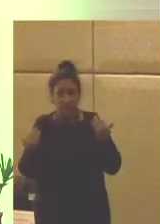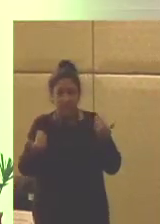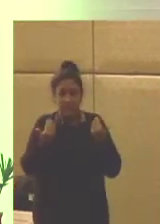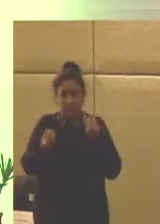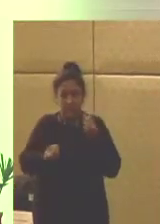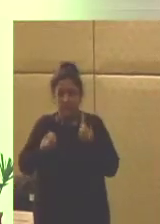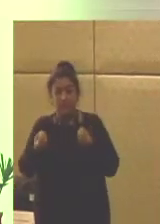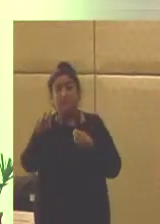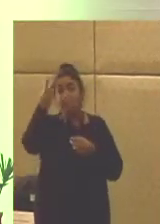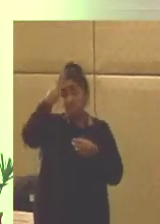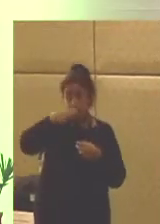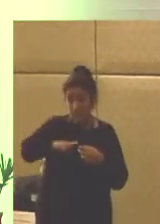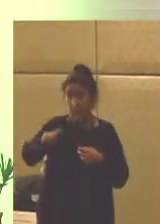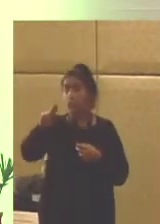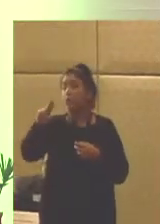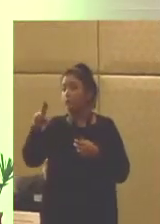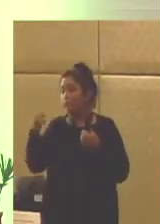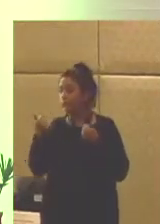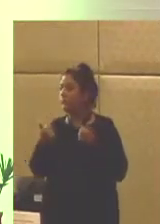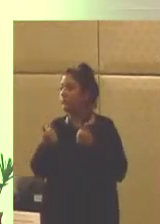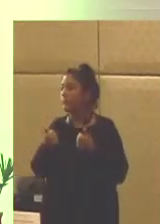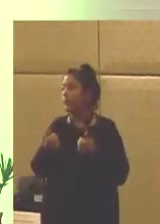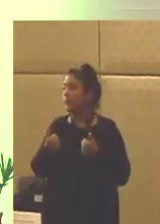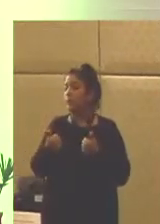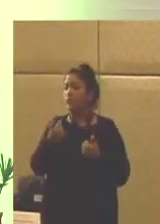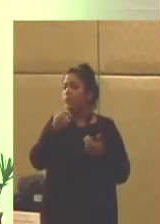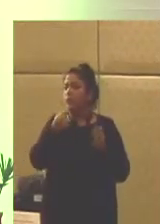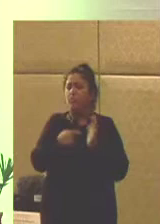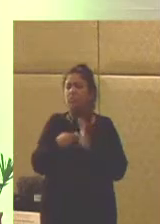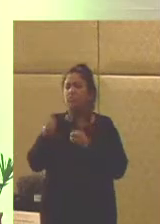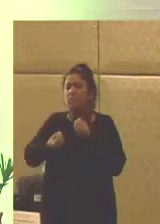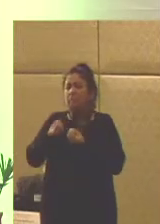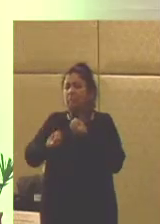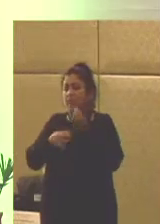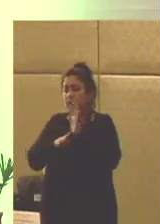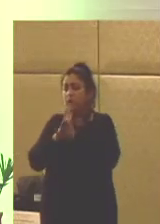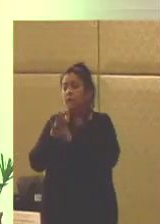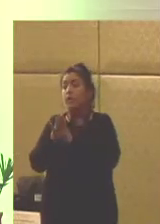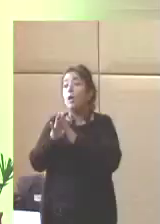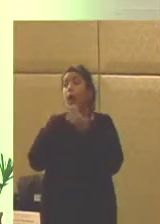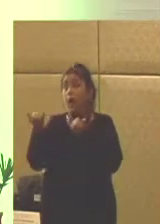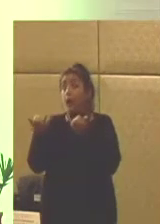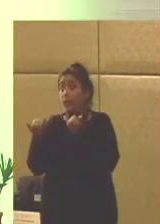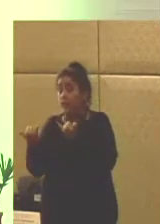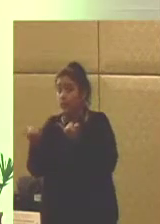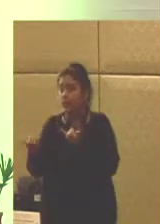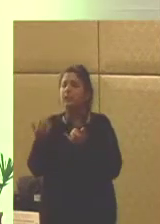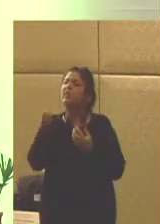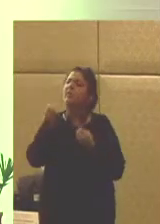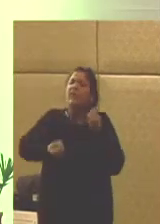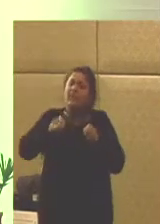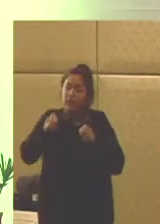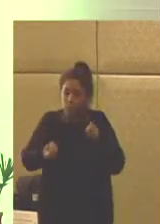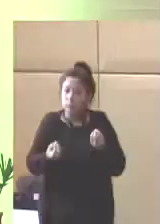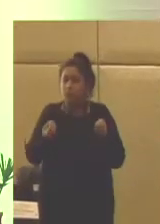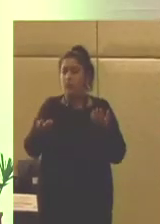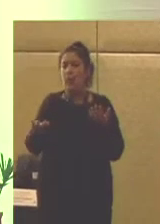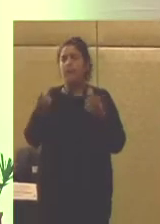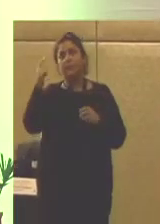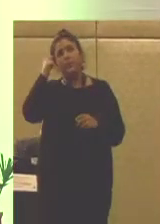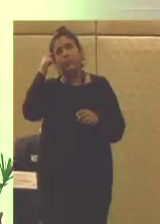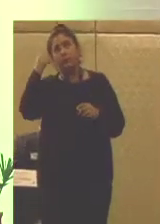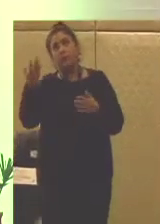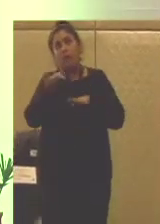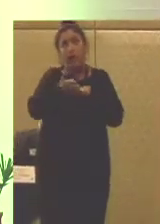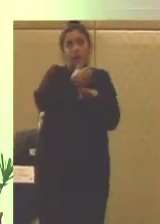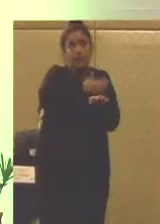México, yo creo que gran parte de esto es el poder contar con recursos perfectamente etiquetados dentro de un fideicomiso, tal